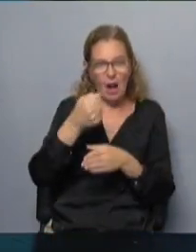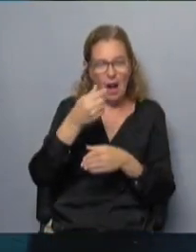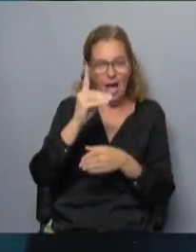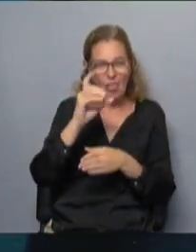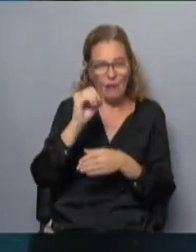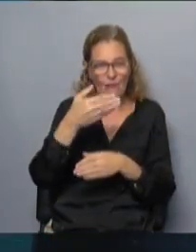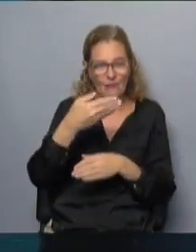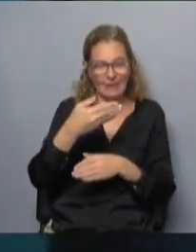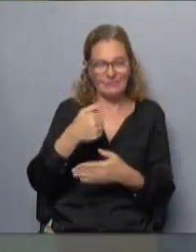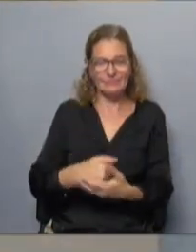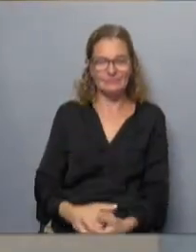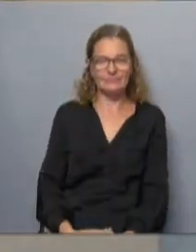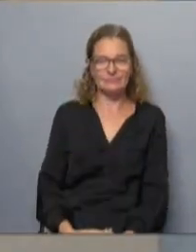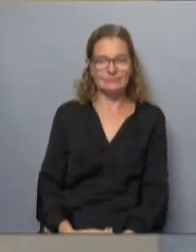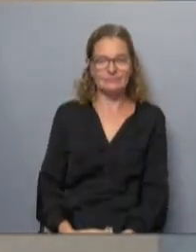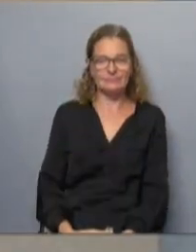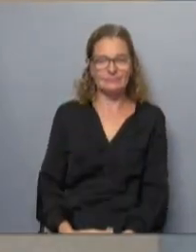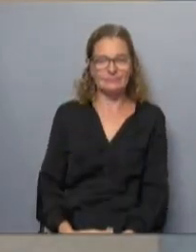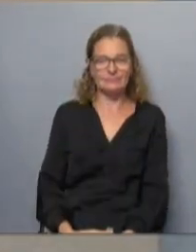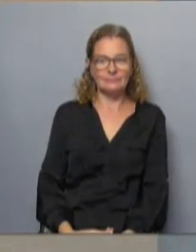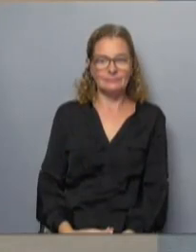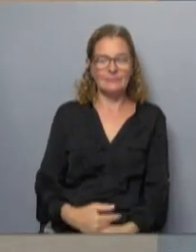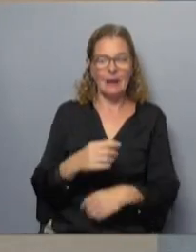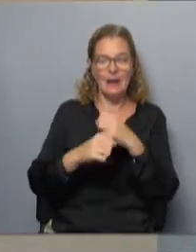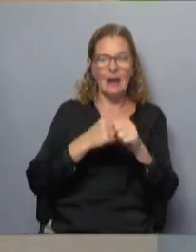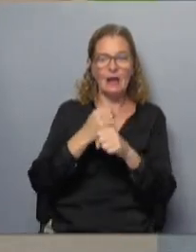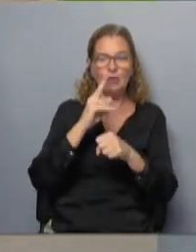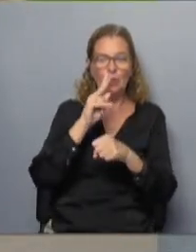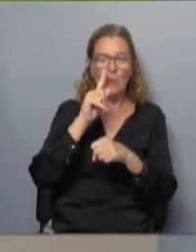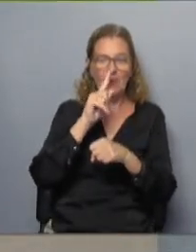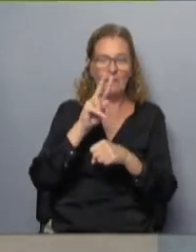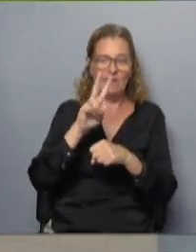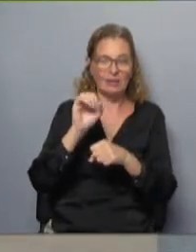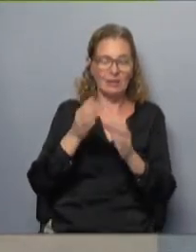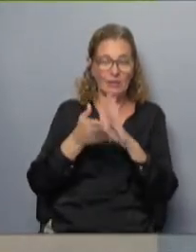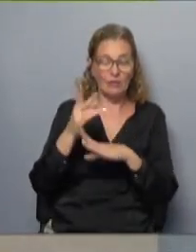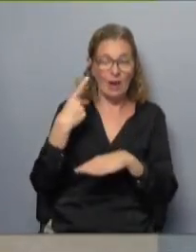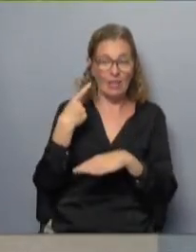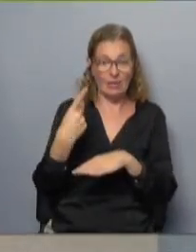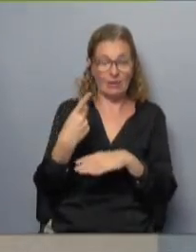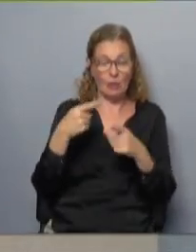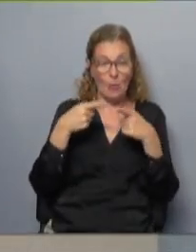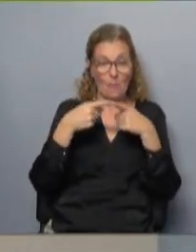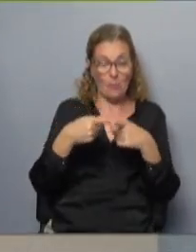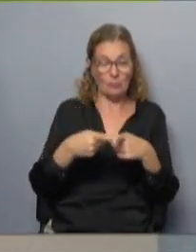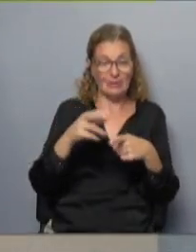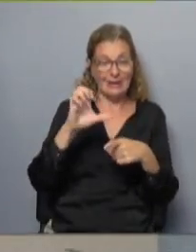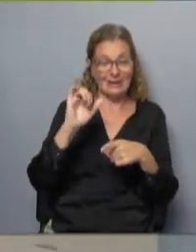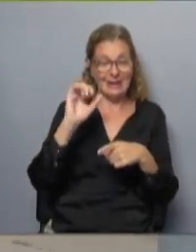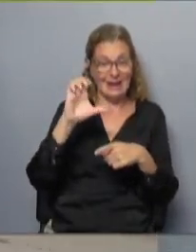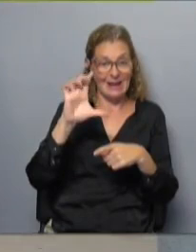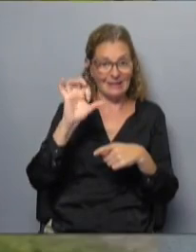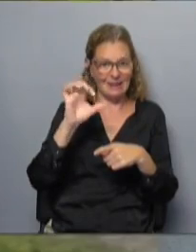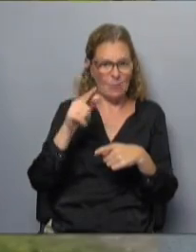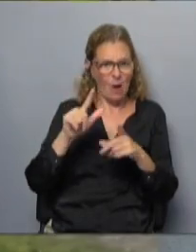comienza el adobe en 2020 louis paro y renunció a la dirección de la cárcel de punta de rieles abandonando un